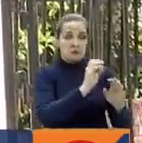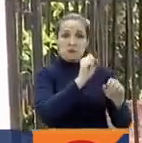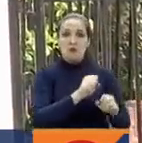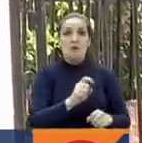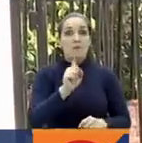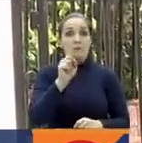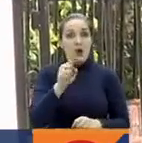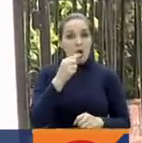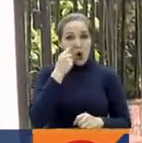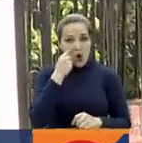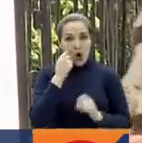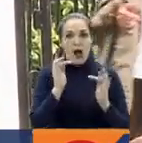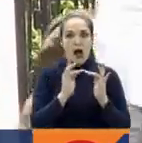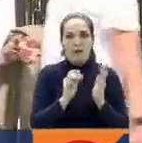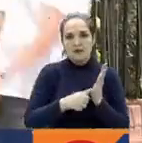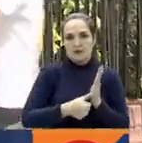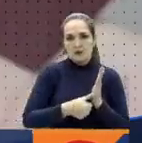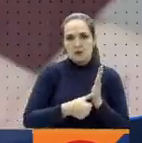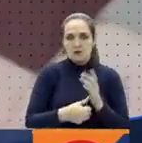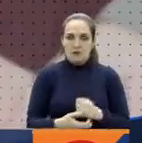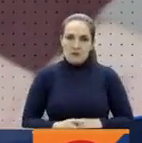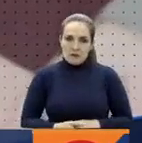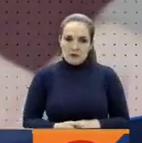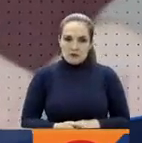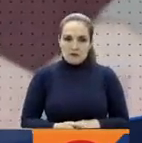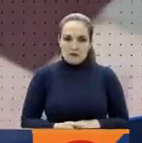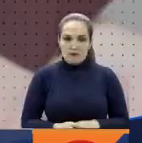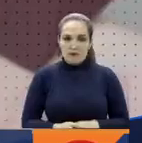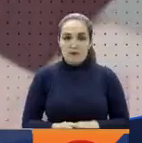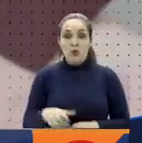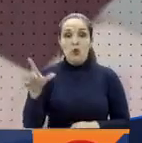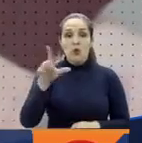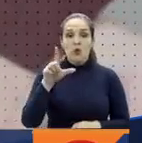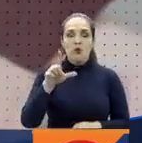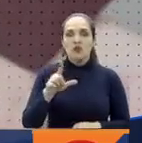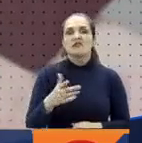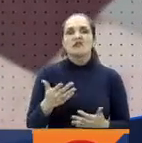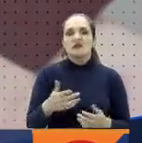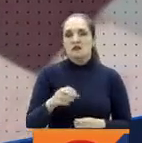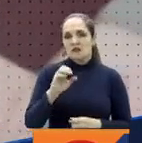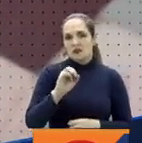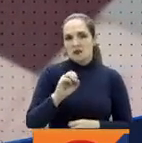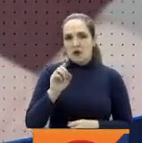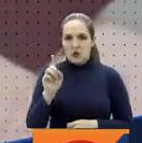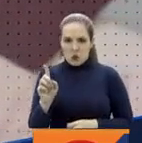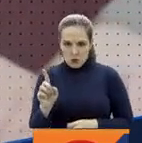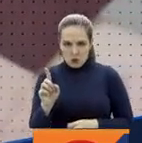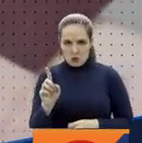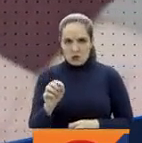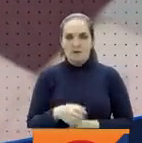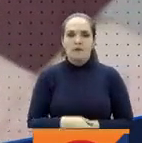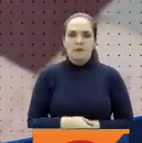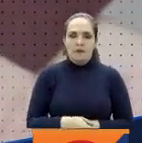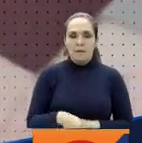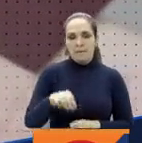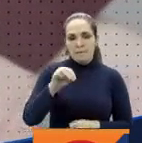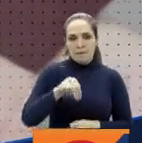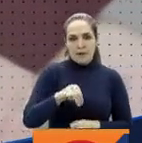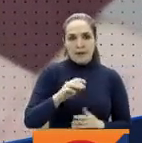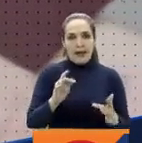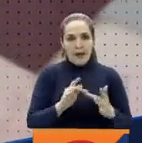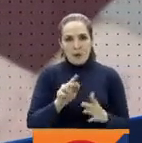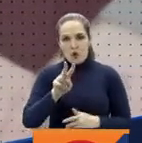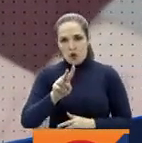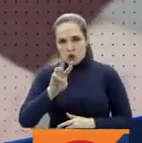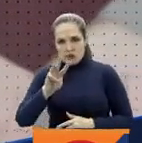en cuenta el último dígito de su cédula de ciudadanía. El lunes podrán acudir los ciudadanos cuyas cédulas terminan en los números 0 y 1. El